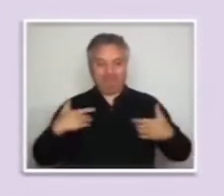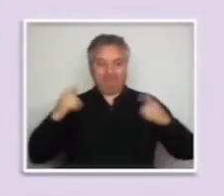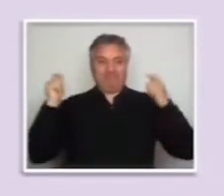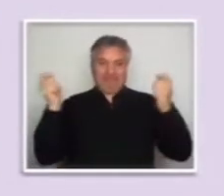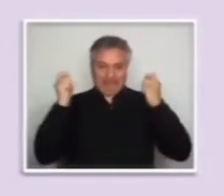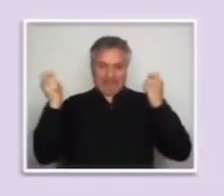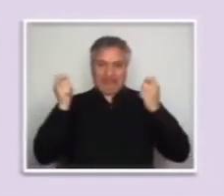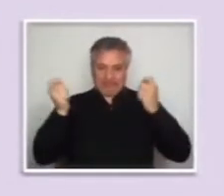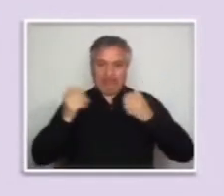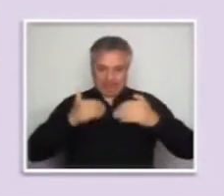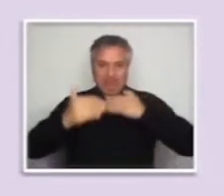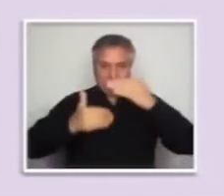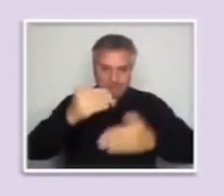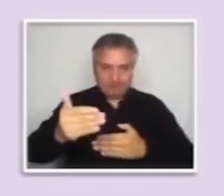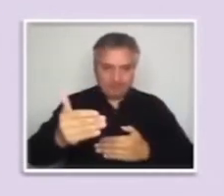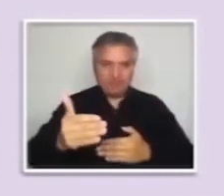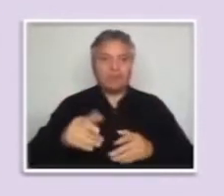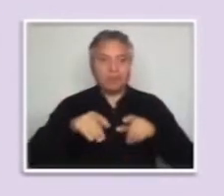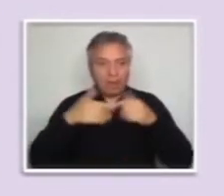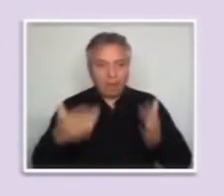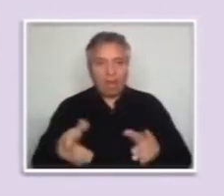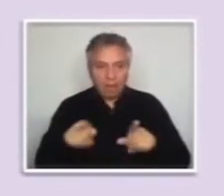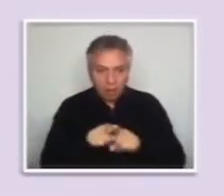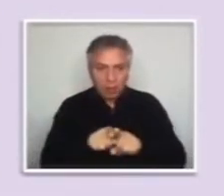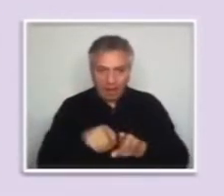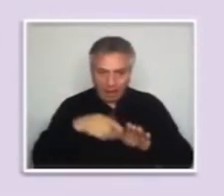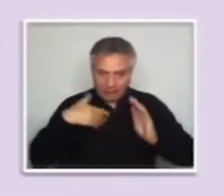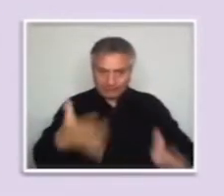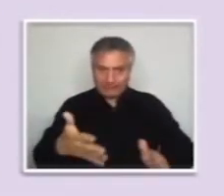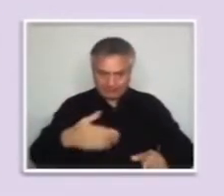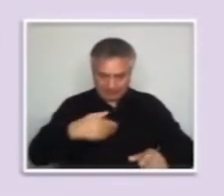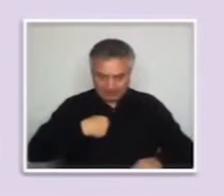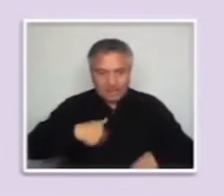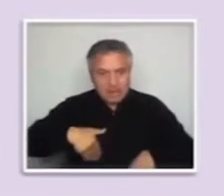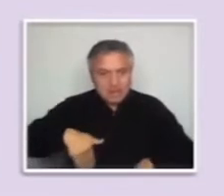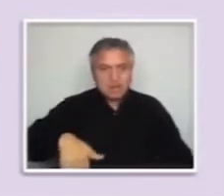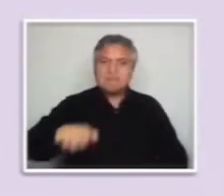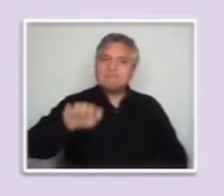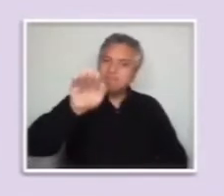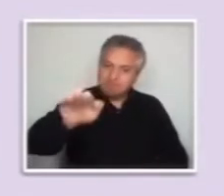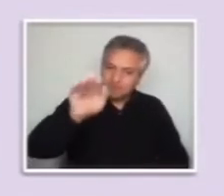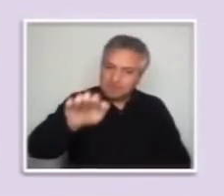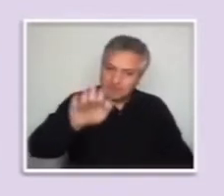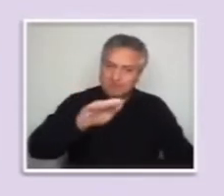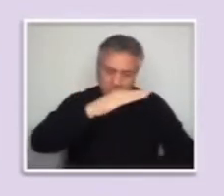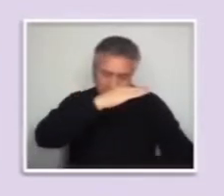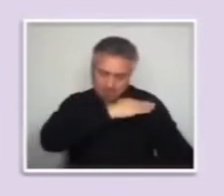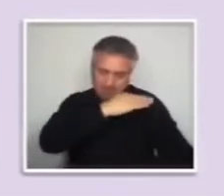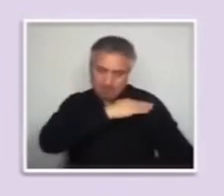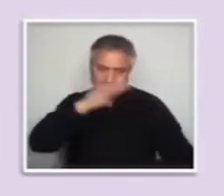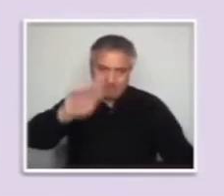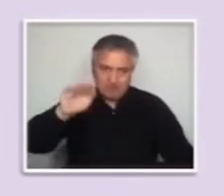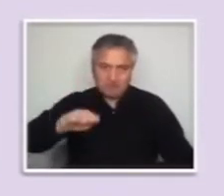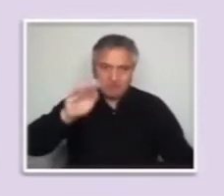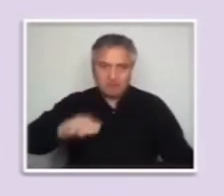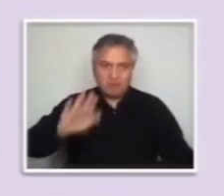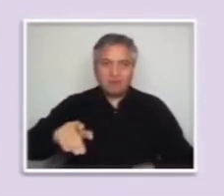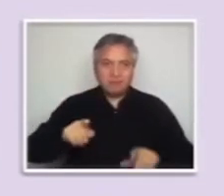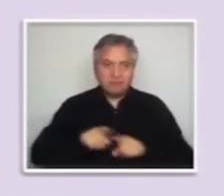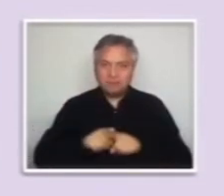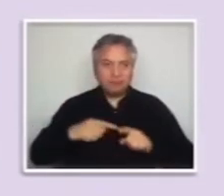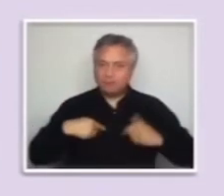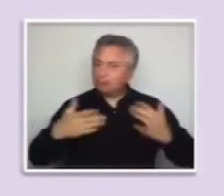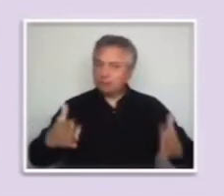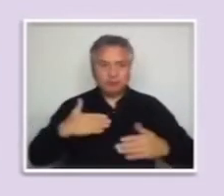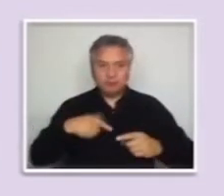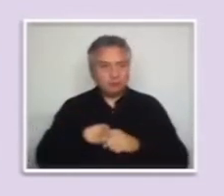desafíos en la cara, porque eso es lo que vamos a hacer, y decirle no a los desafíos. No vamos a